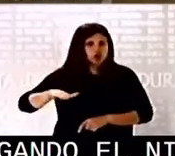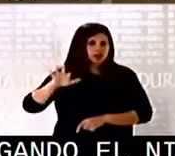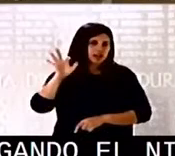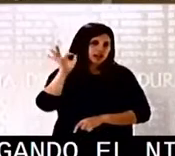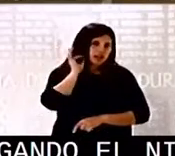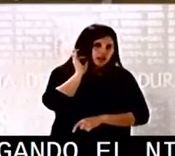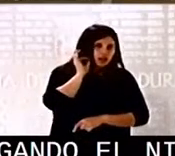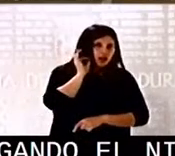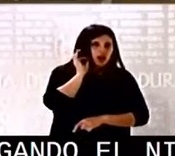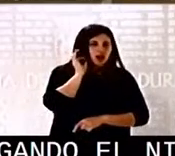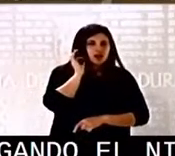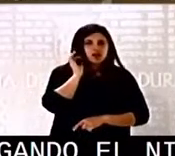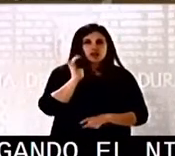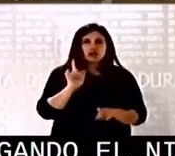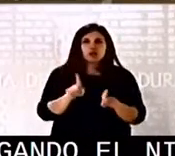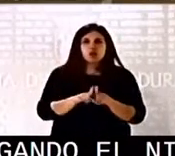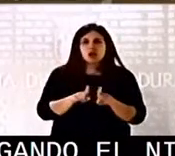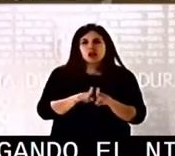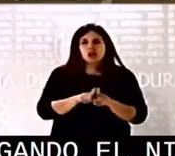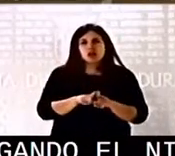no cumpla